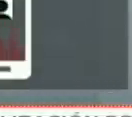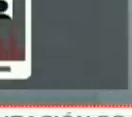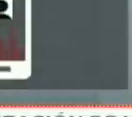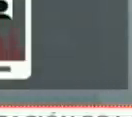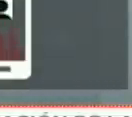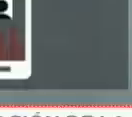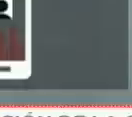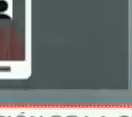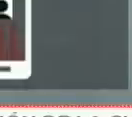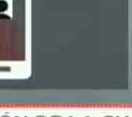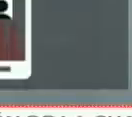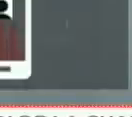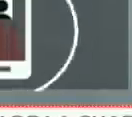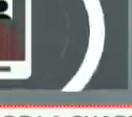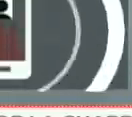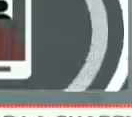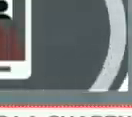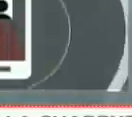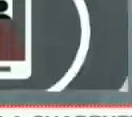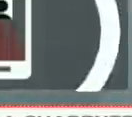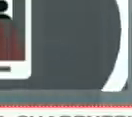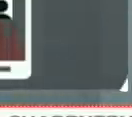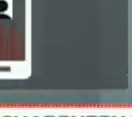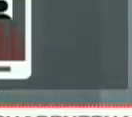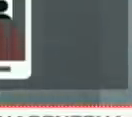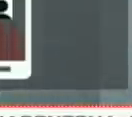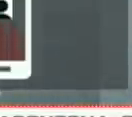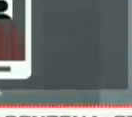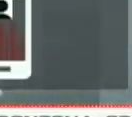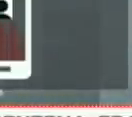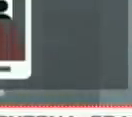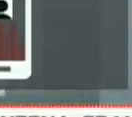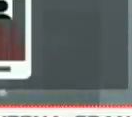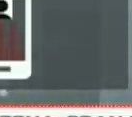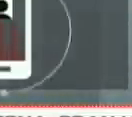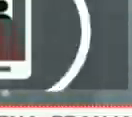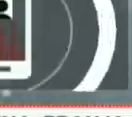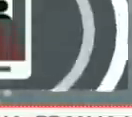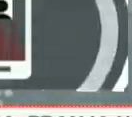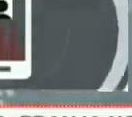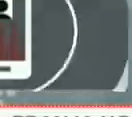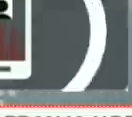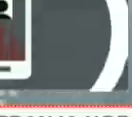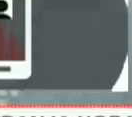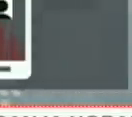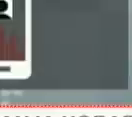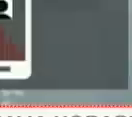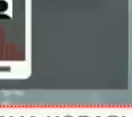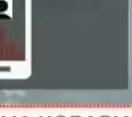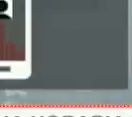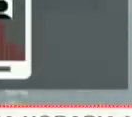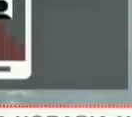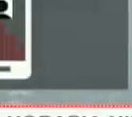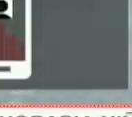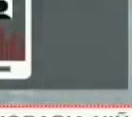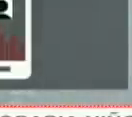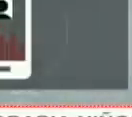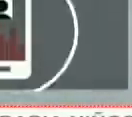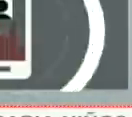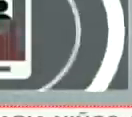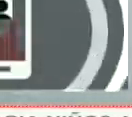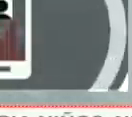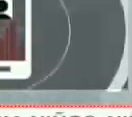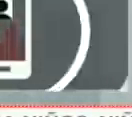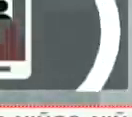Ustedes saben que quienes están regresando a Venezuela por la frontera tienen cumplimiento obligatorio de una